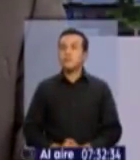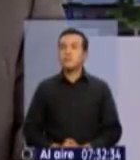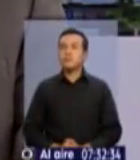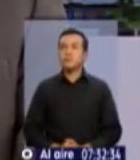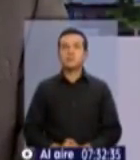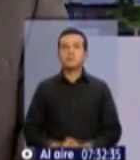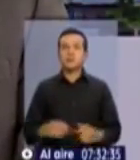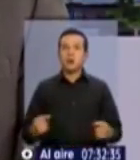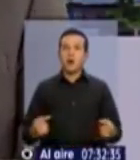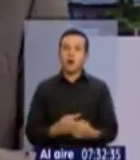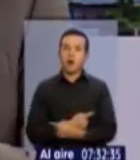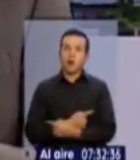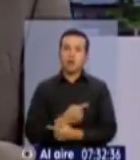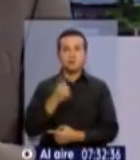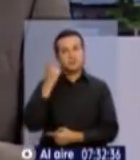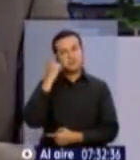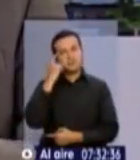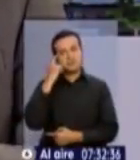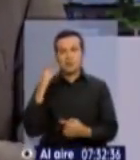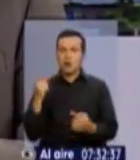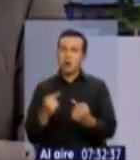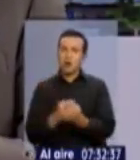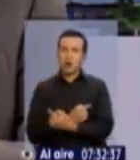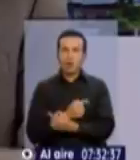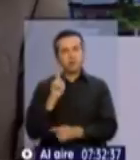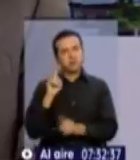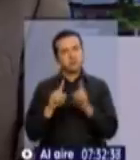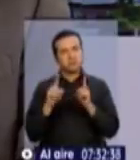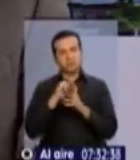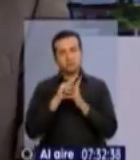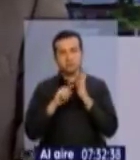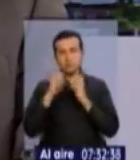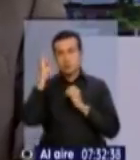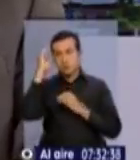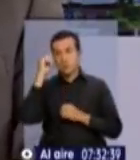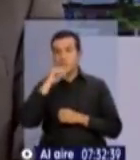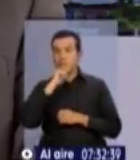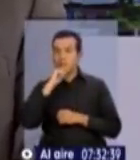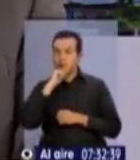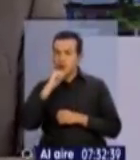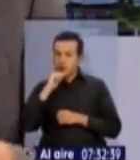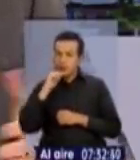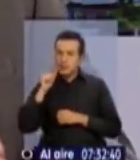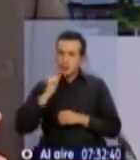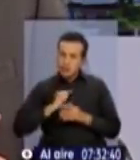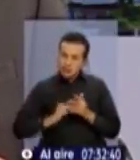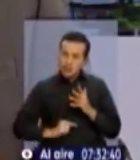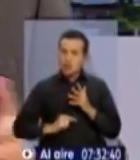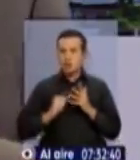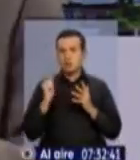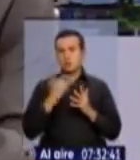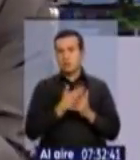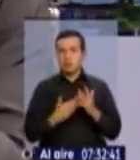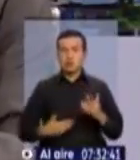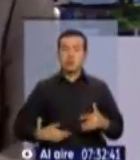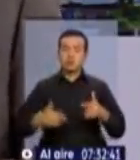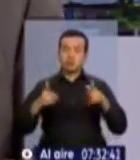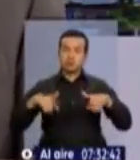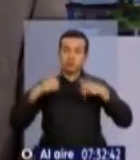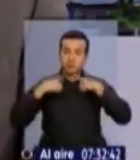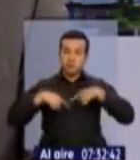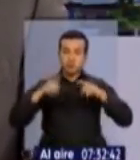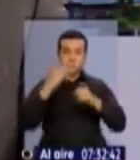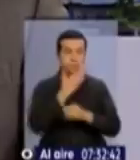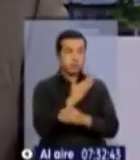digamos yo sí siento que hay algunas cosas que en el discurso falta aceitar digamos él preside ese anuncio pero la ministra garcía dice que